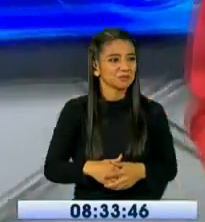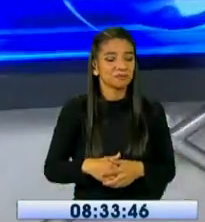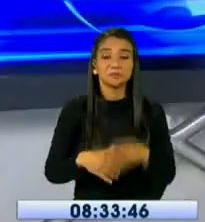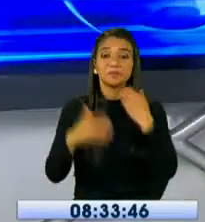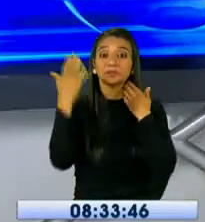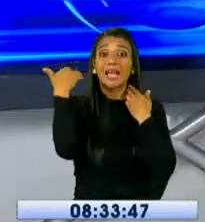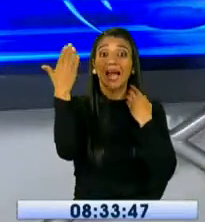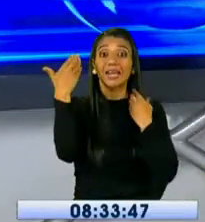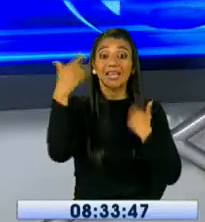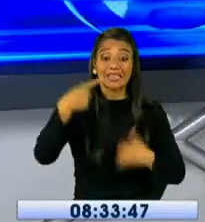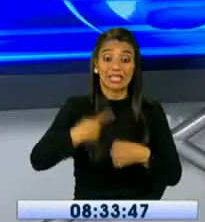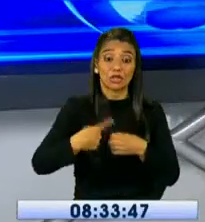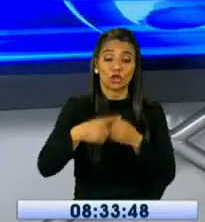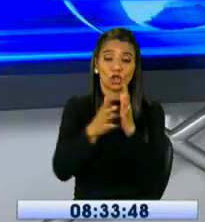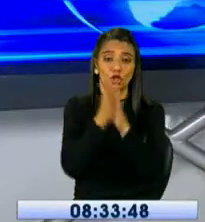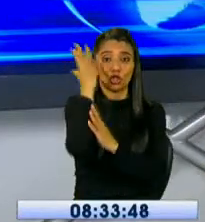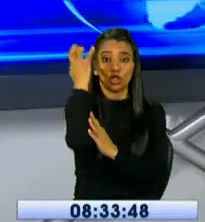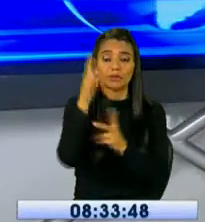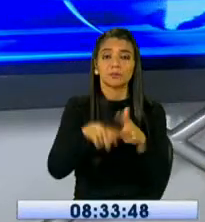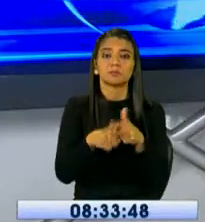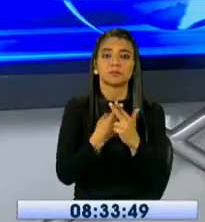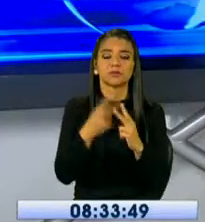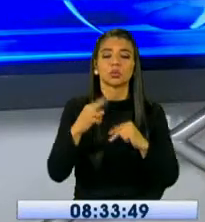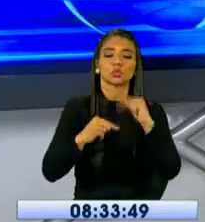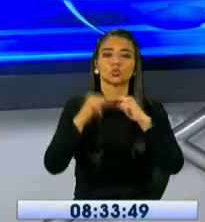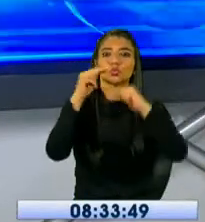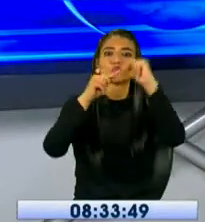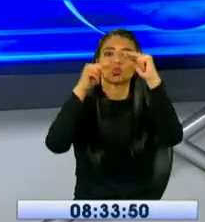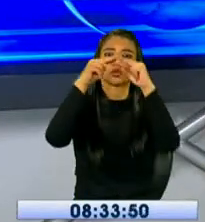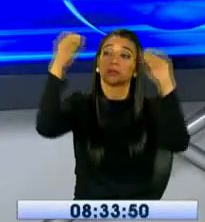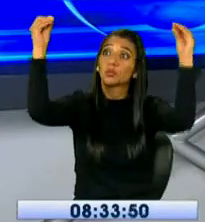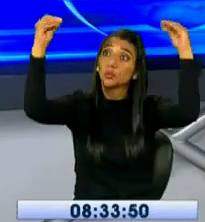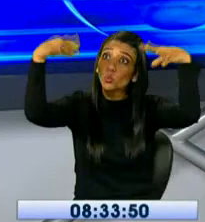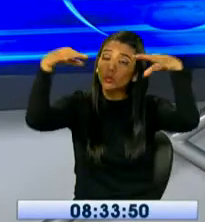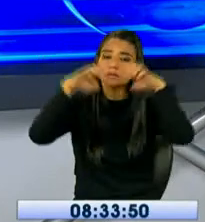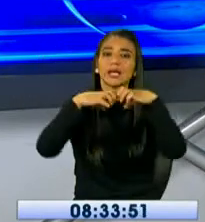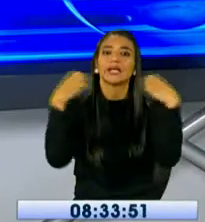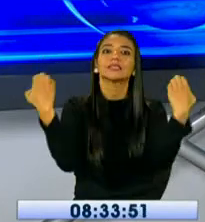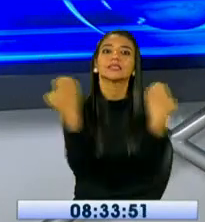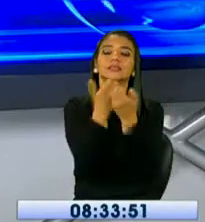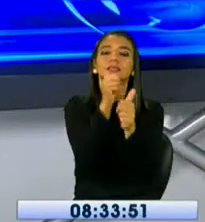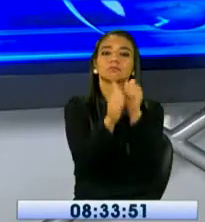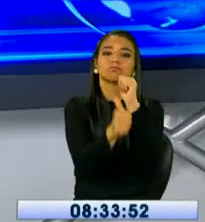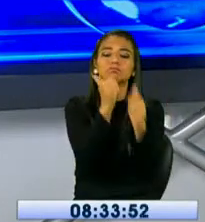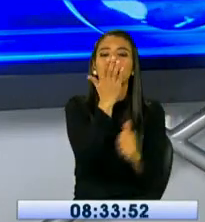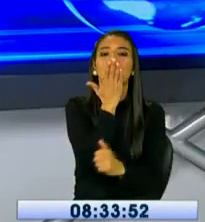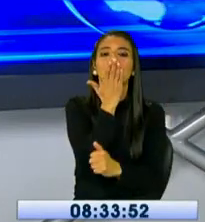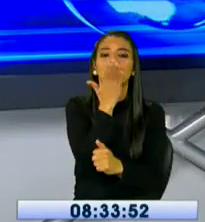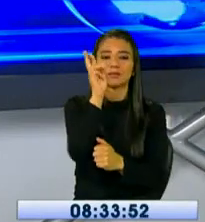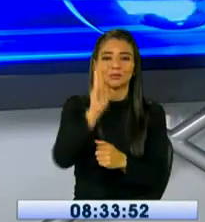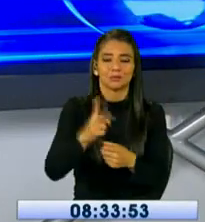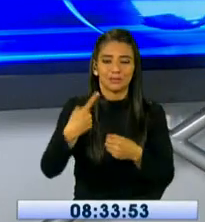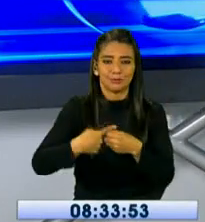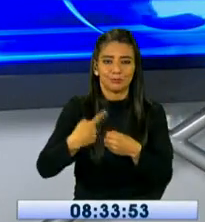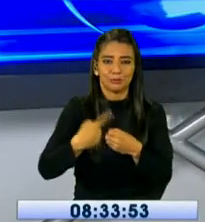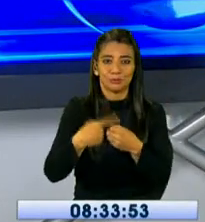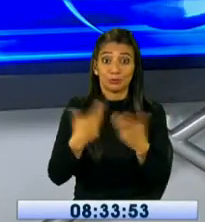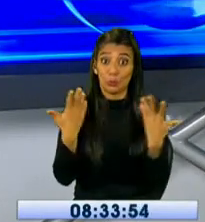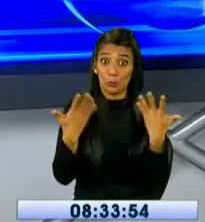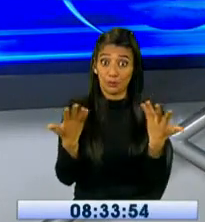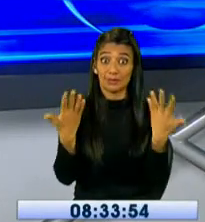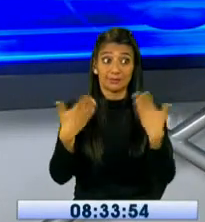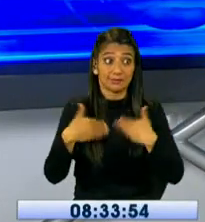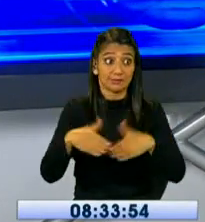alcalde de Quito, Mauricio Rodas, presentó el inicio de la construcción de un sistema de iluminación en el Estadio Deportivo Aucas, al sur de la ciudad. Esta obra, con la